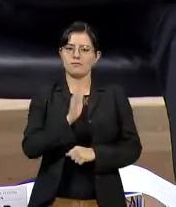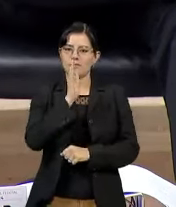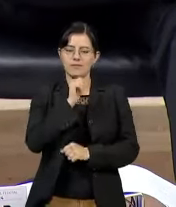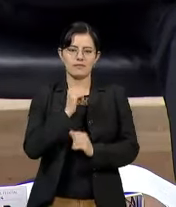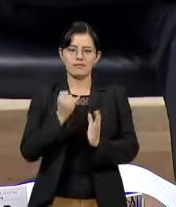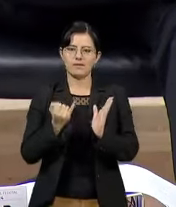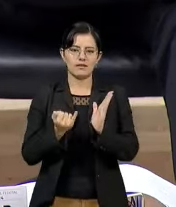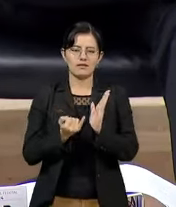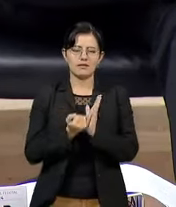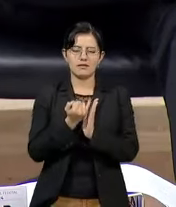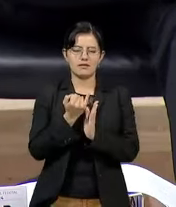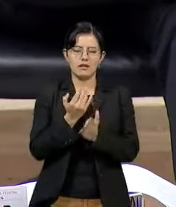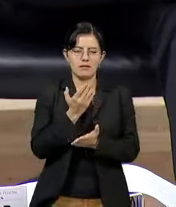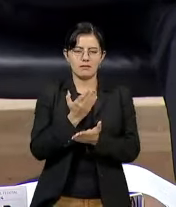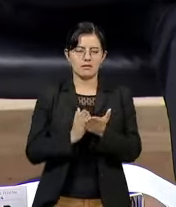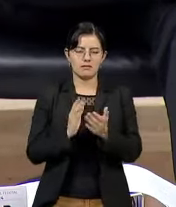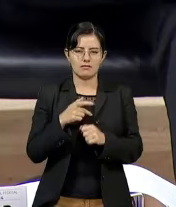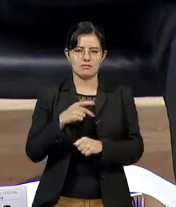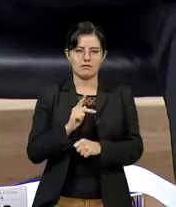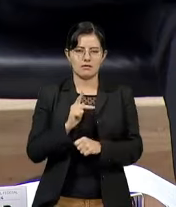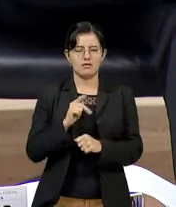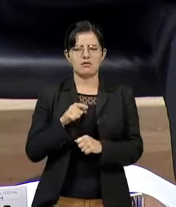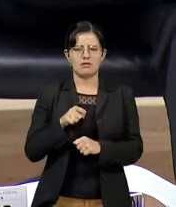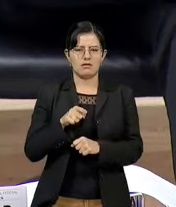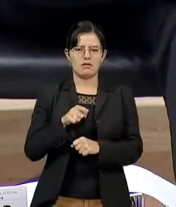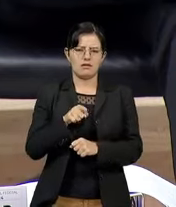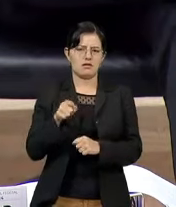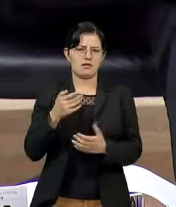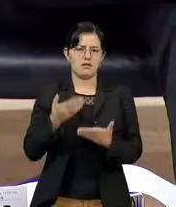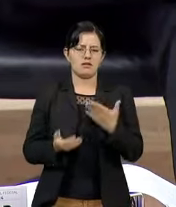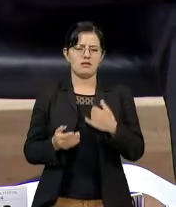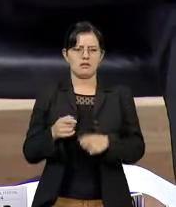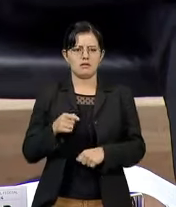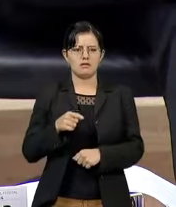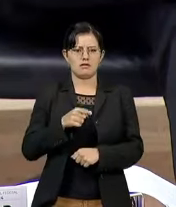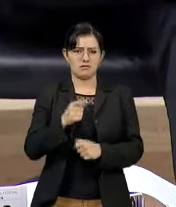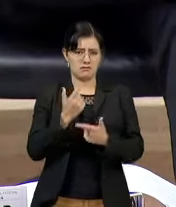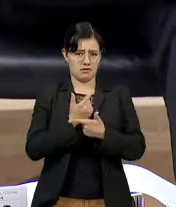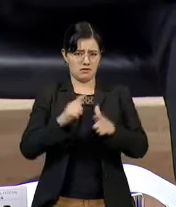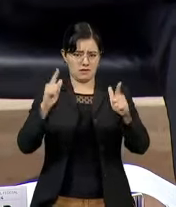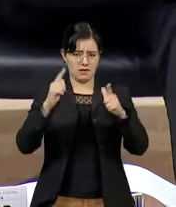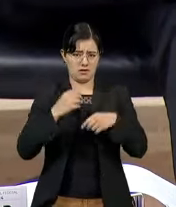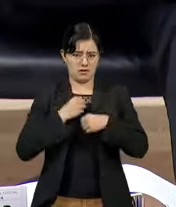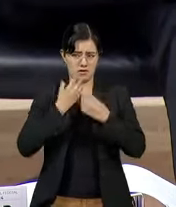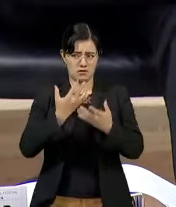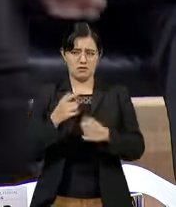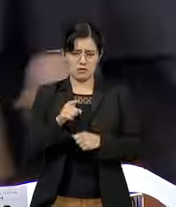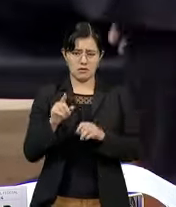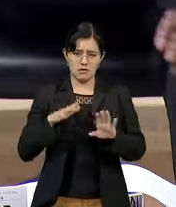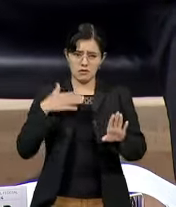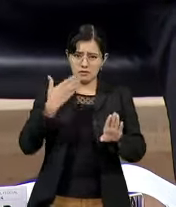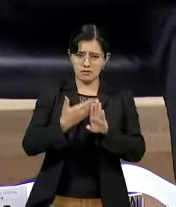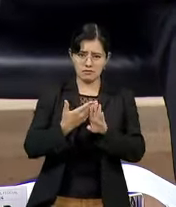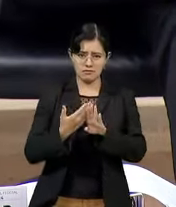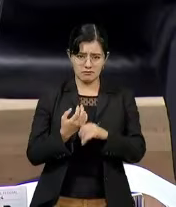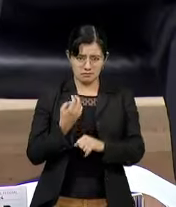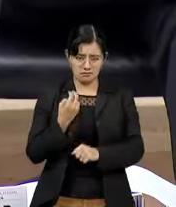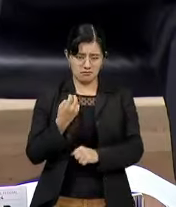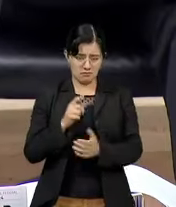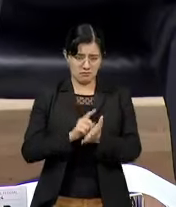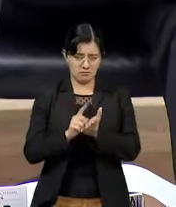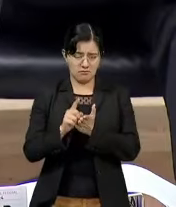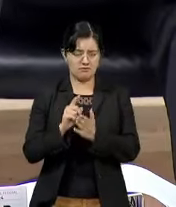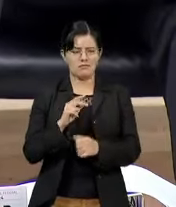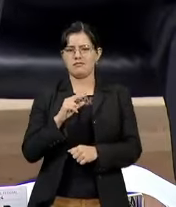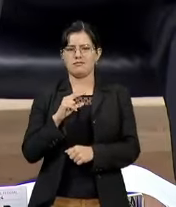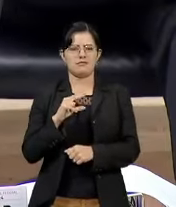sentido Pero oligarquía corrupta no es libertad de expresión oligarquía corrupta es la